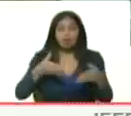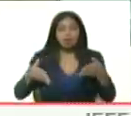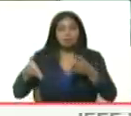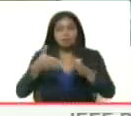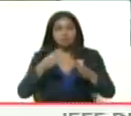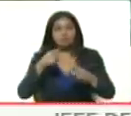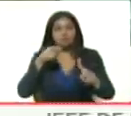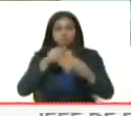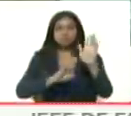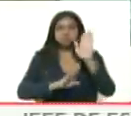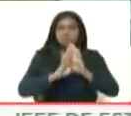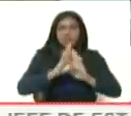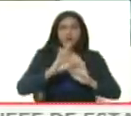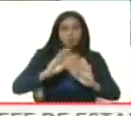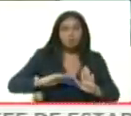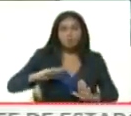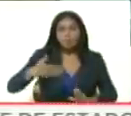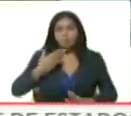de desarrollo